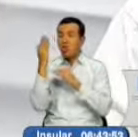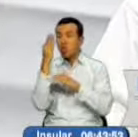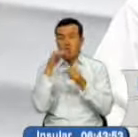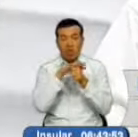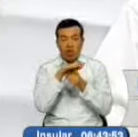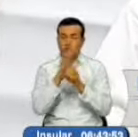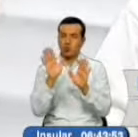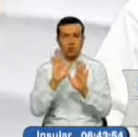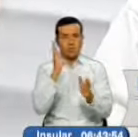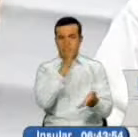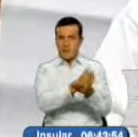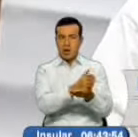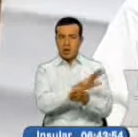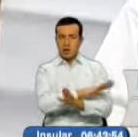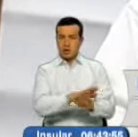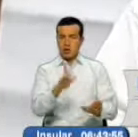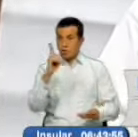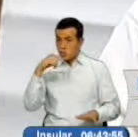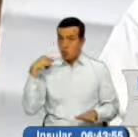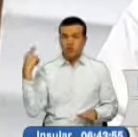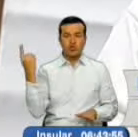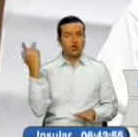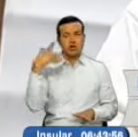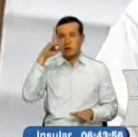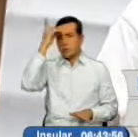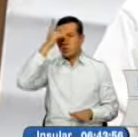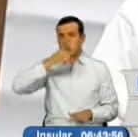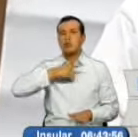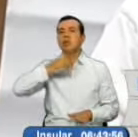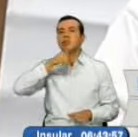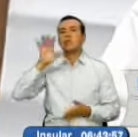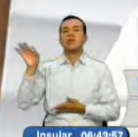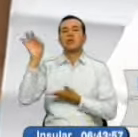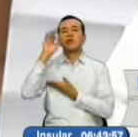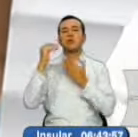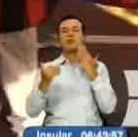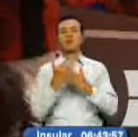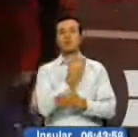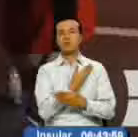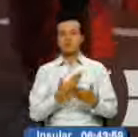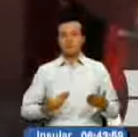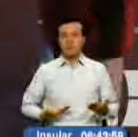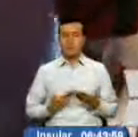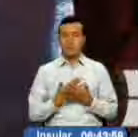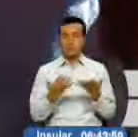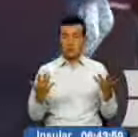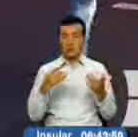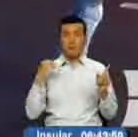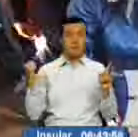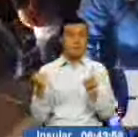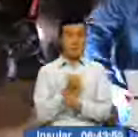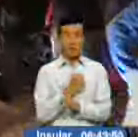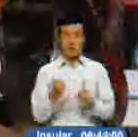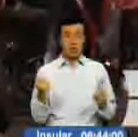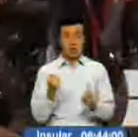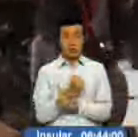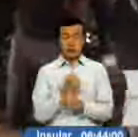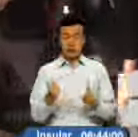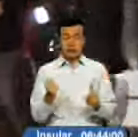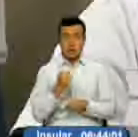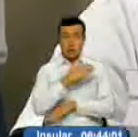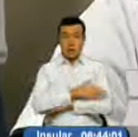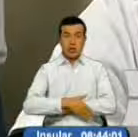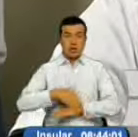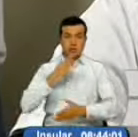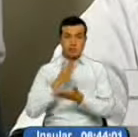porque nosotros como ciudadanos ecuatorianos ya hemos decidido quién es nuestro presidente. Y esperan que la violencia deje las calles por el bien